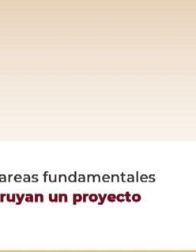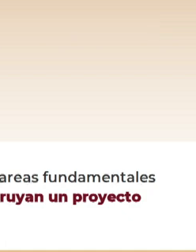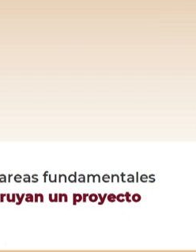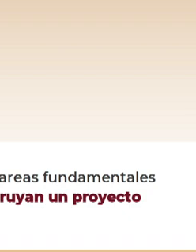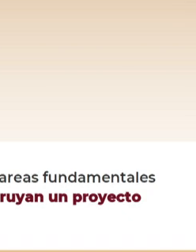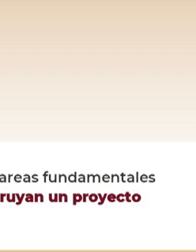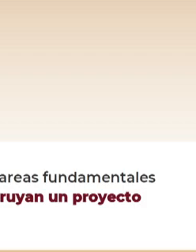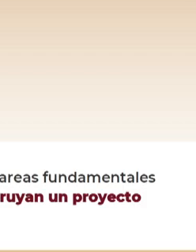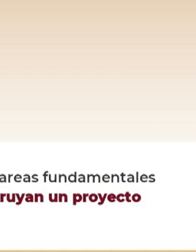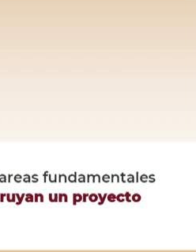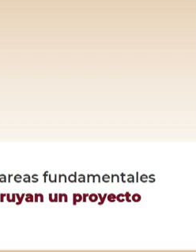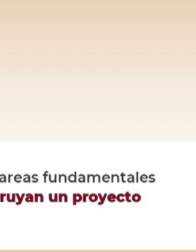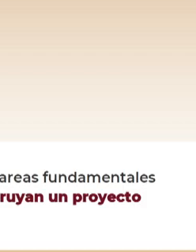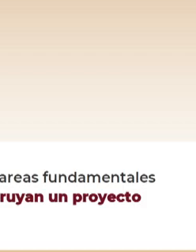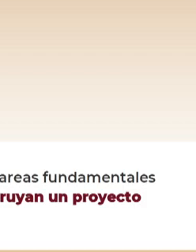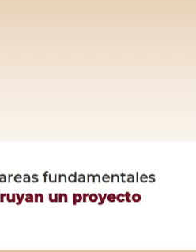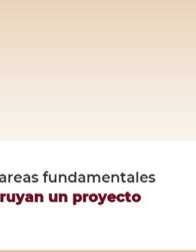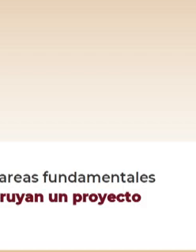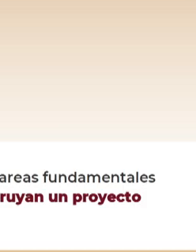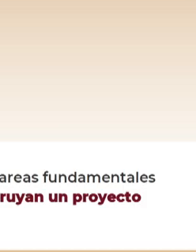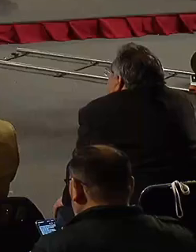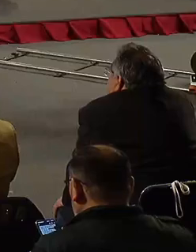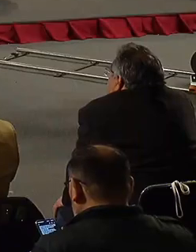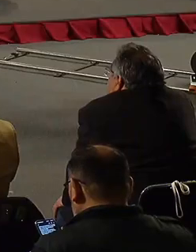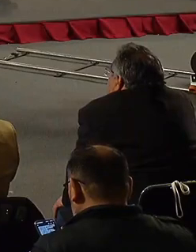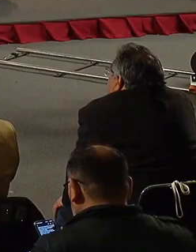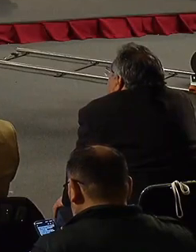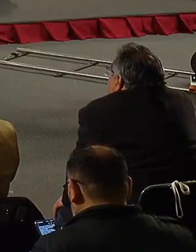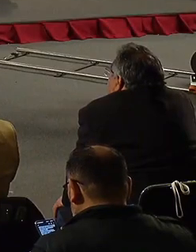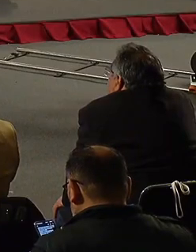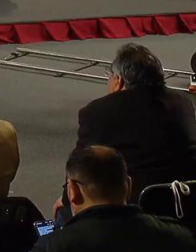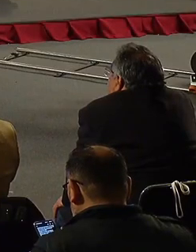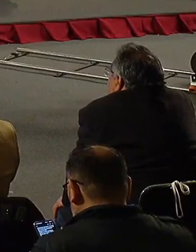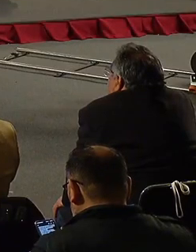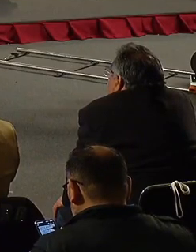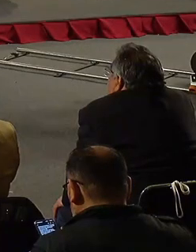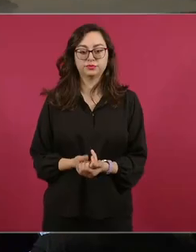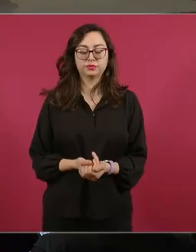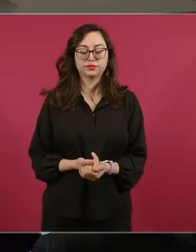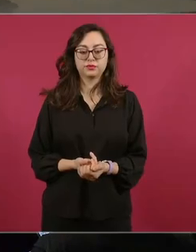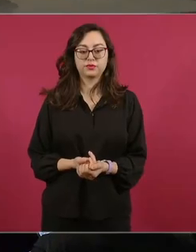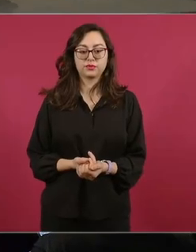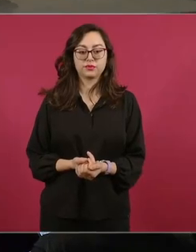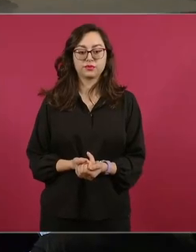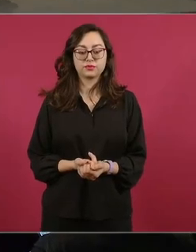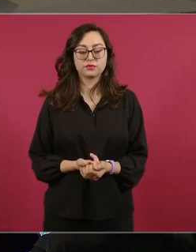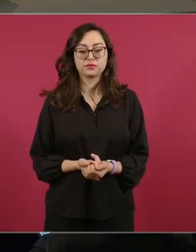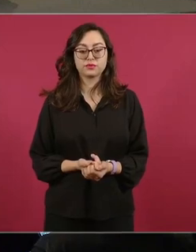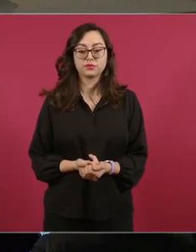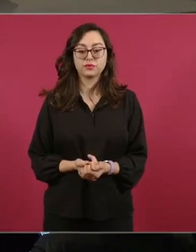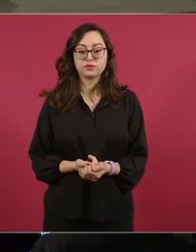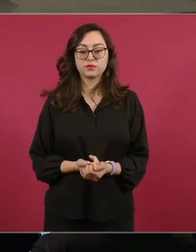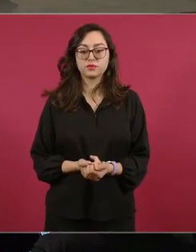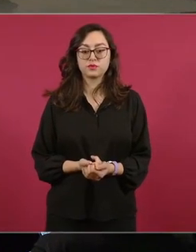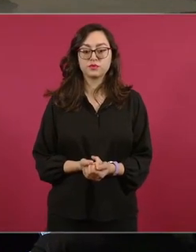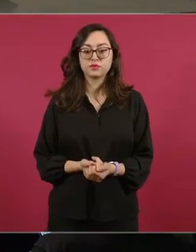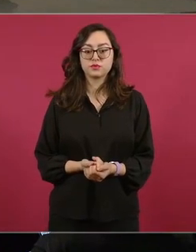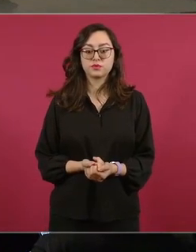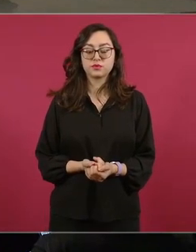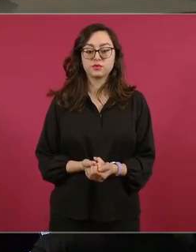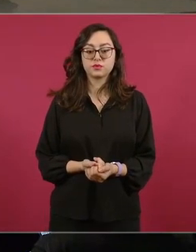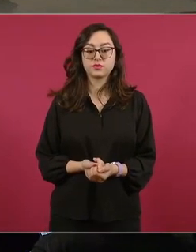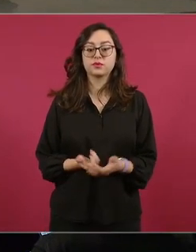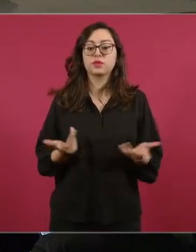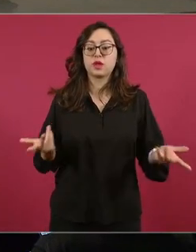ser menor al salario promedio registrado ante el Instituto Mexicano del Seguro Social, cuyo monto contemplado para efectos de